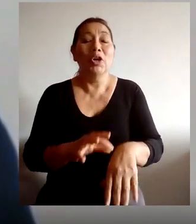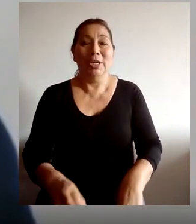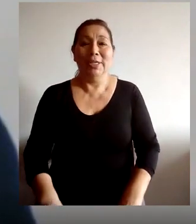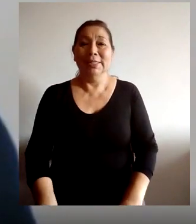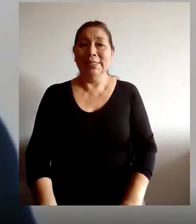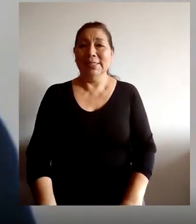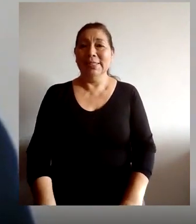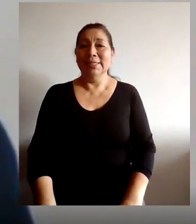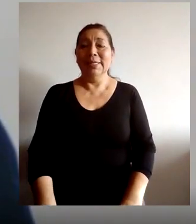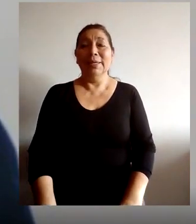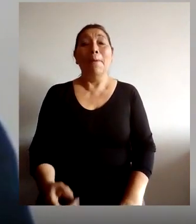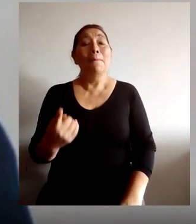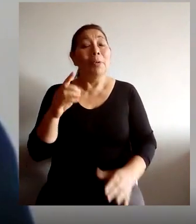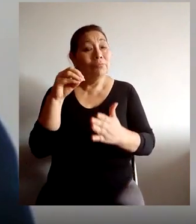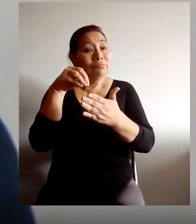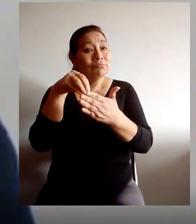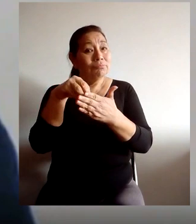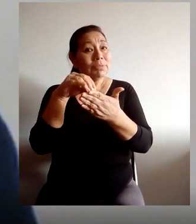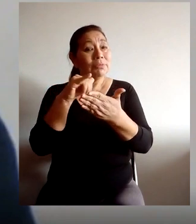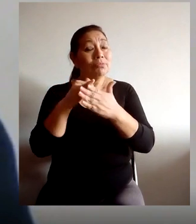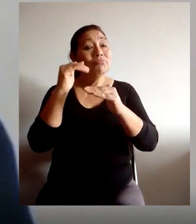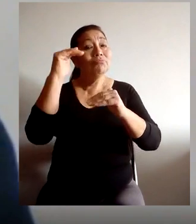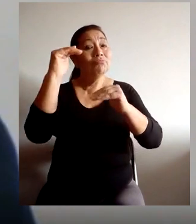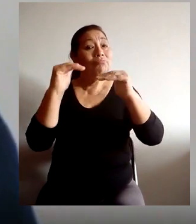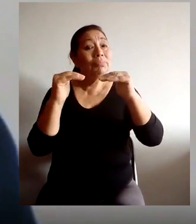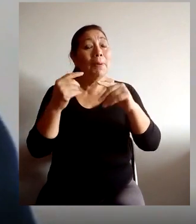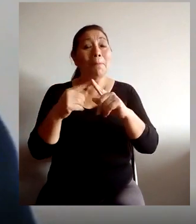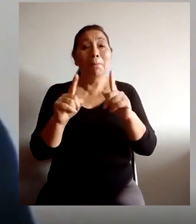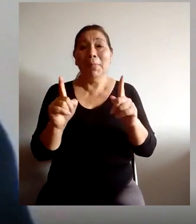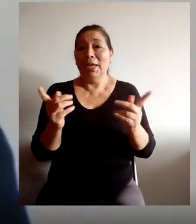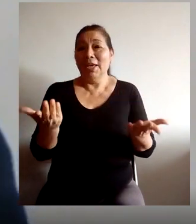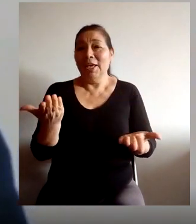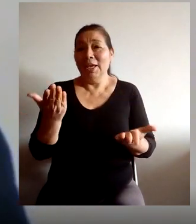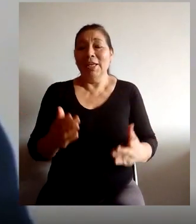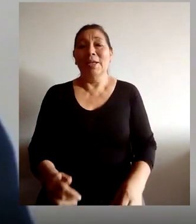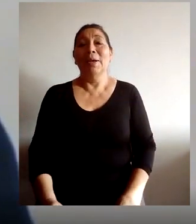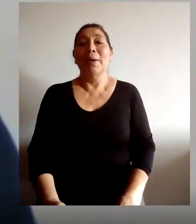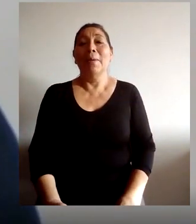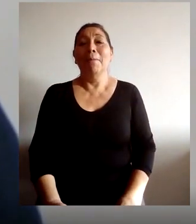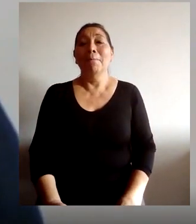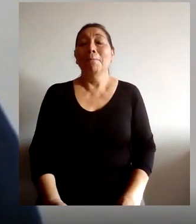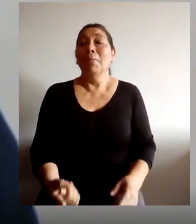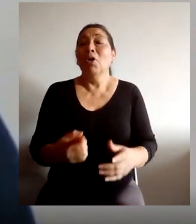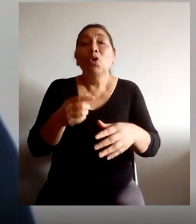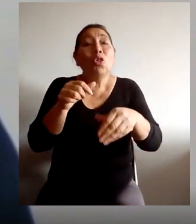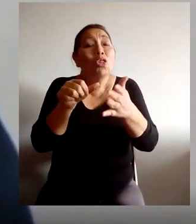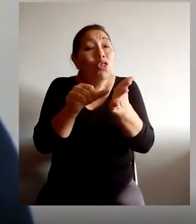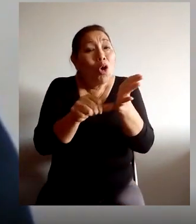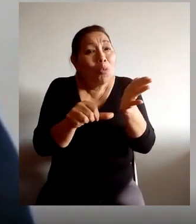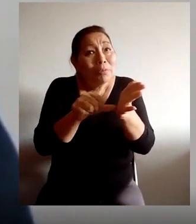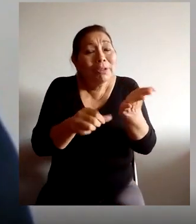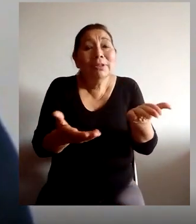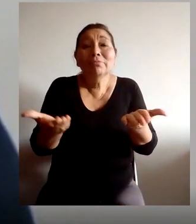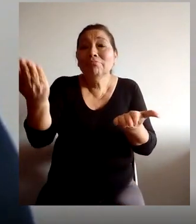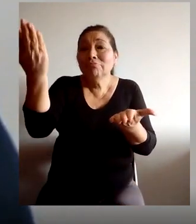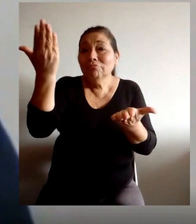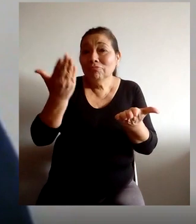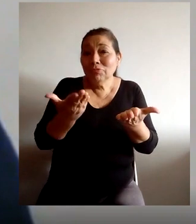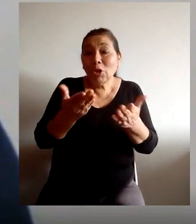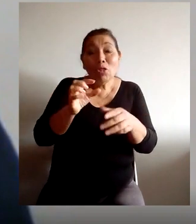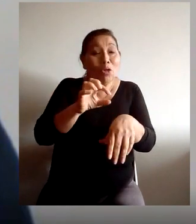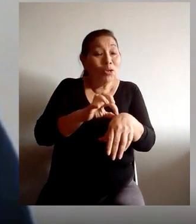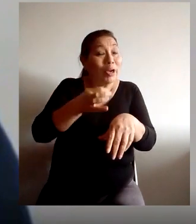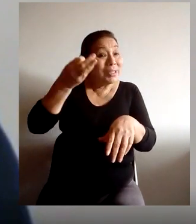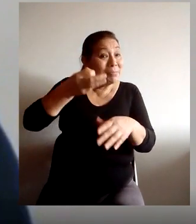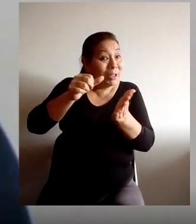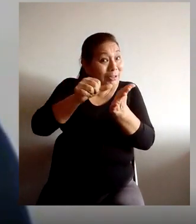una intervención quirúrgica tiene que intervenir un especialista en cirugía general. Y dentro de nuestro